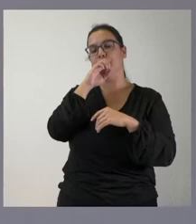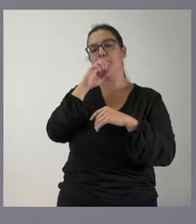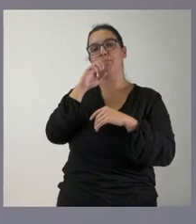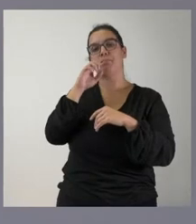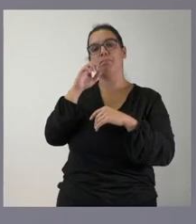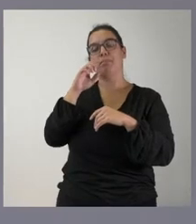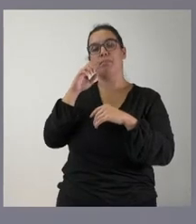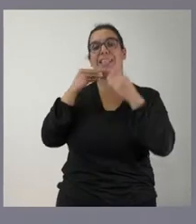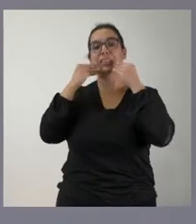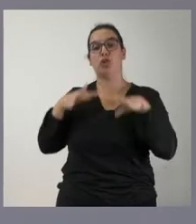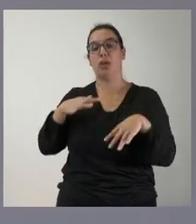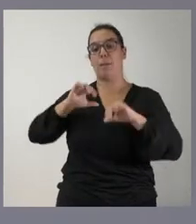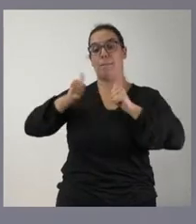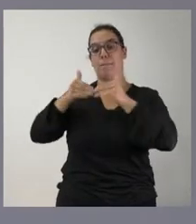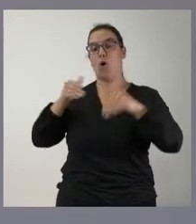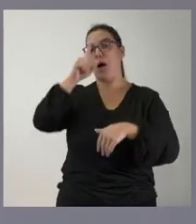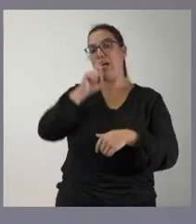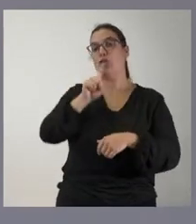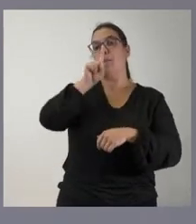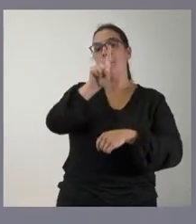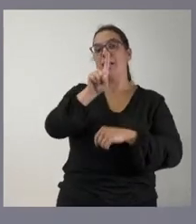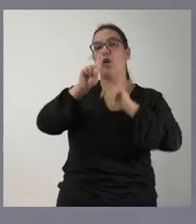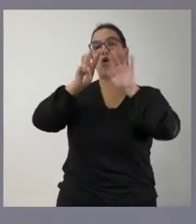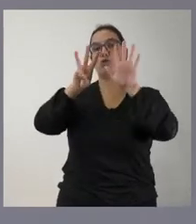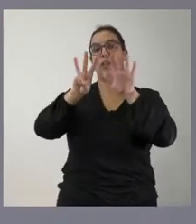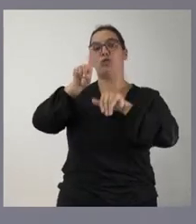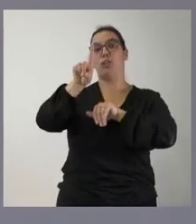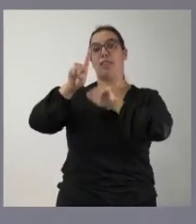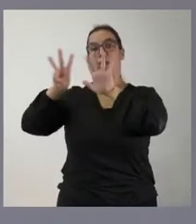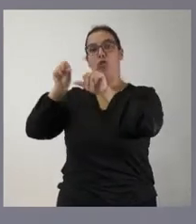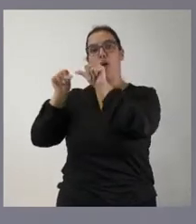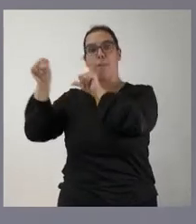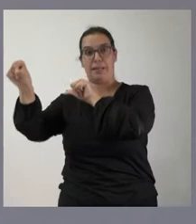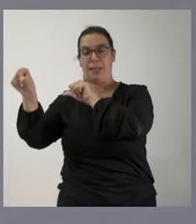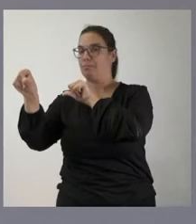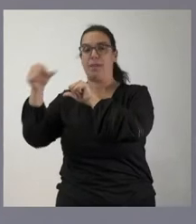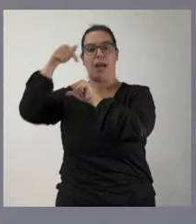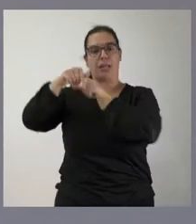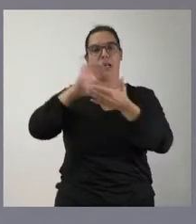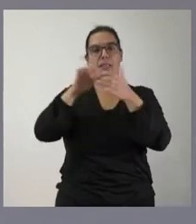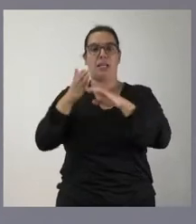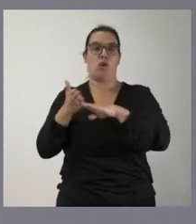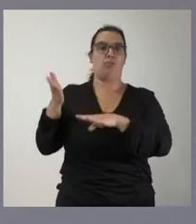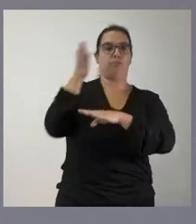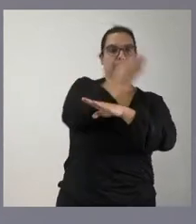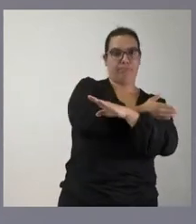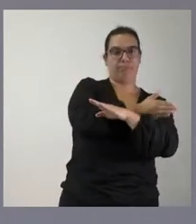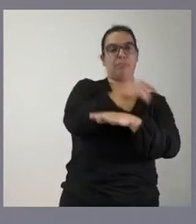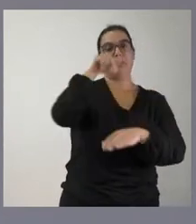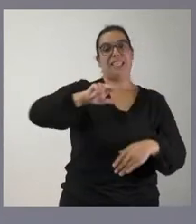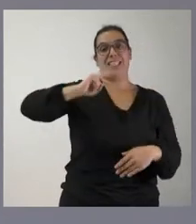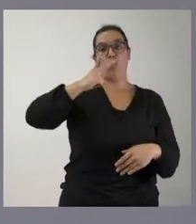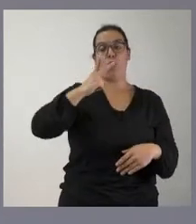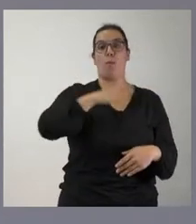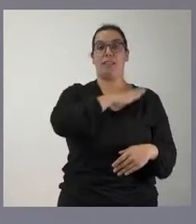historia desde el año en 1818 de este modo en Castilla y León en segundo curso vamos a poder ser